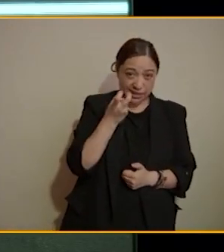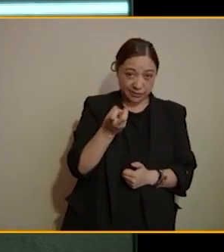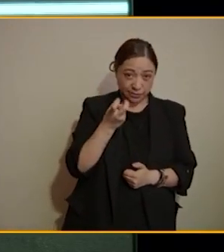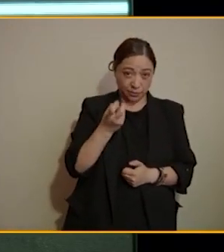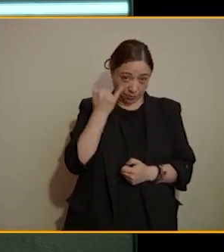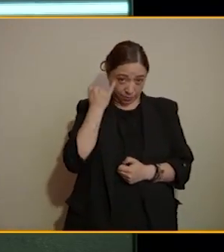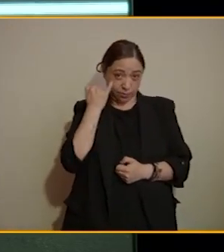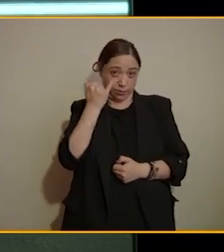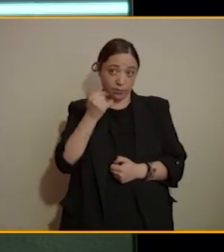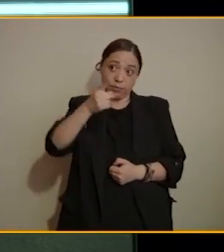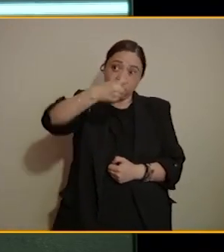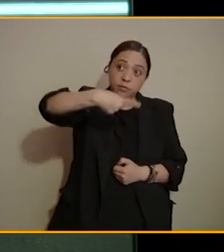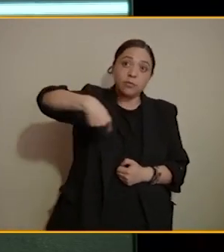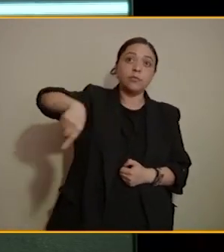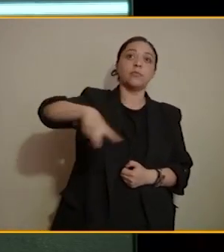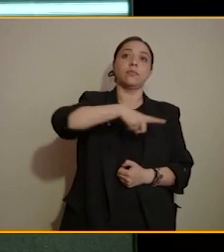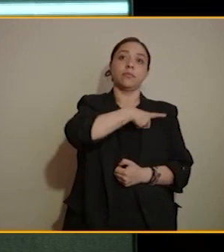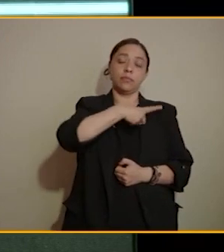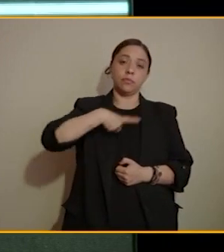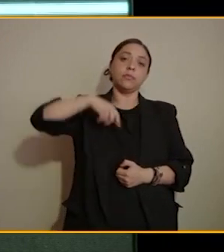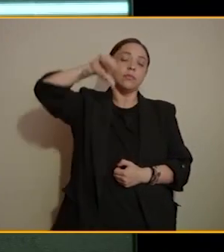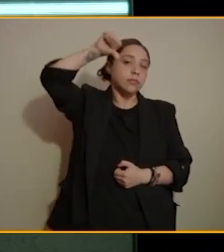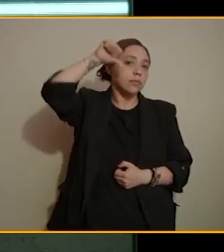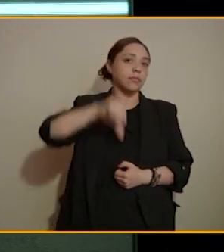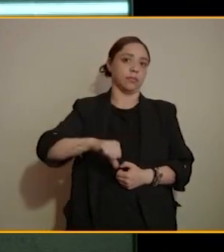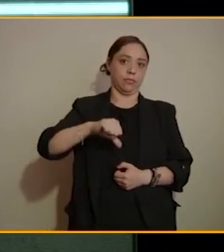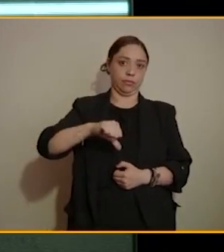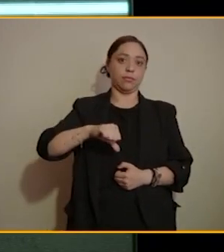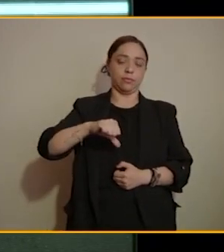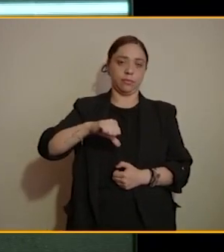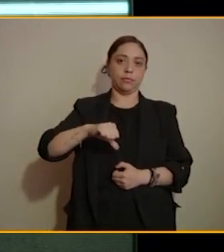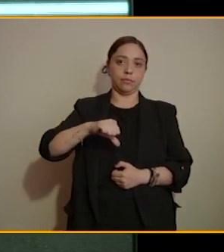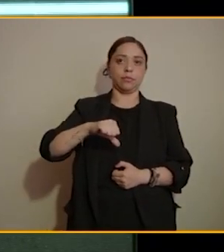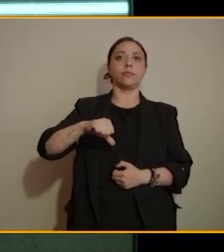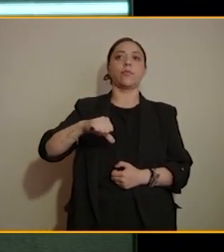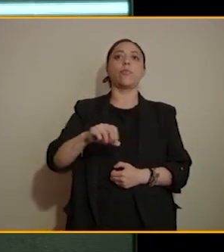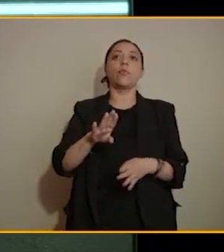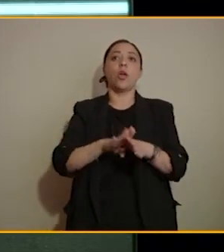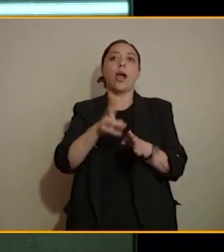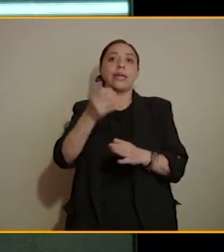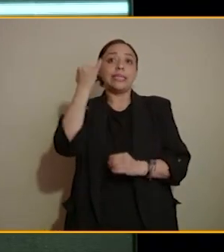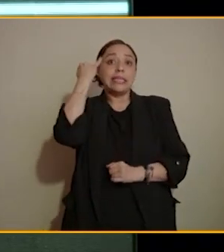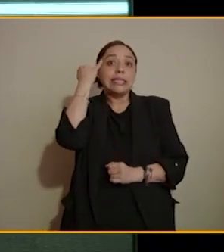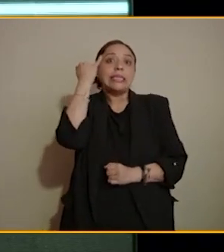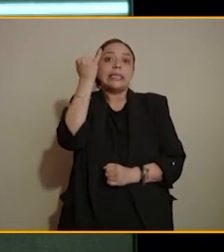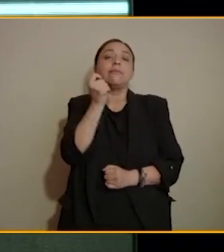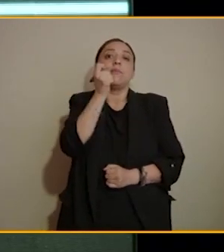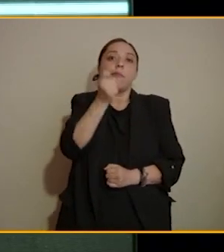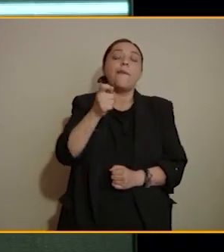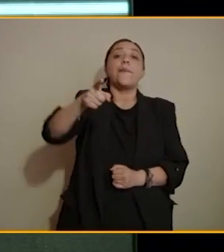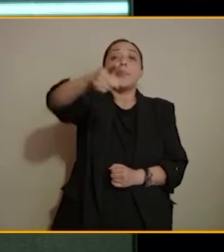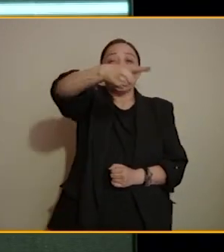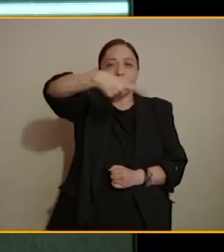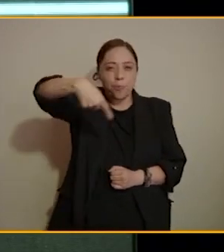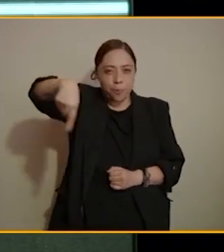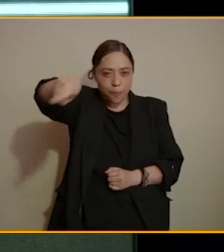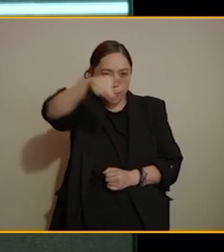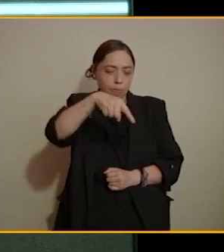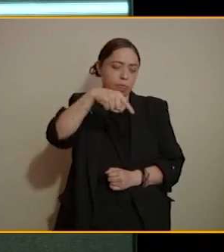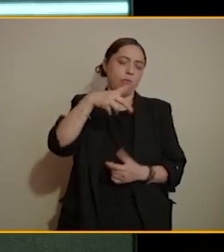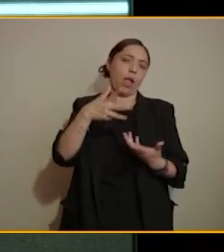es con la que ustedes deben quedarse el día de hoy. Con esa idea, ustedes desde sus